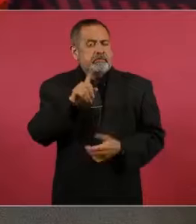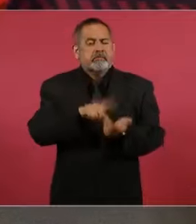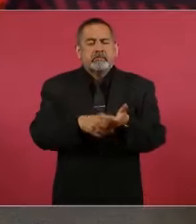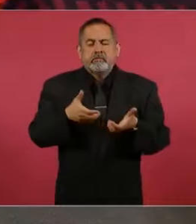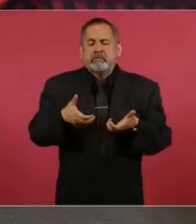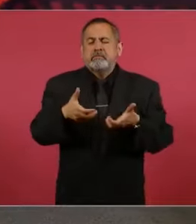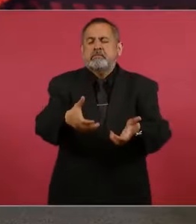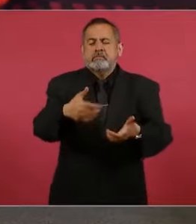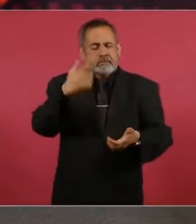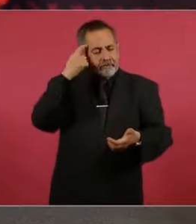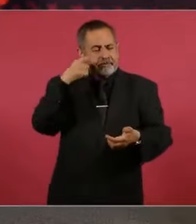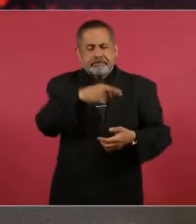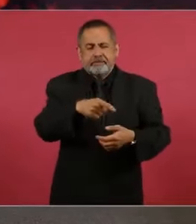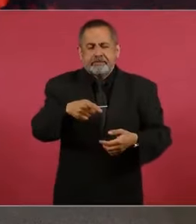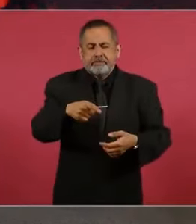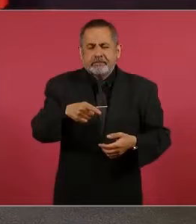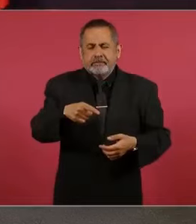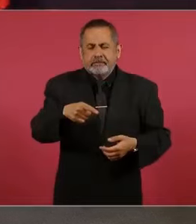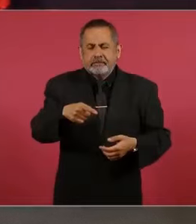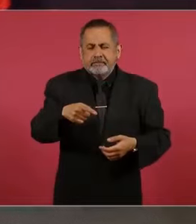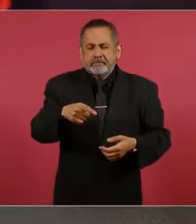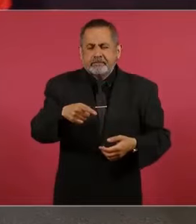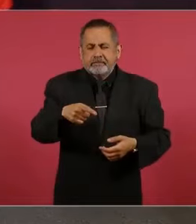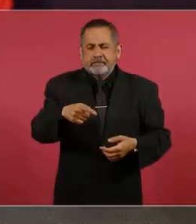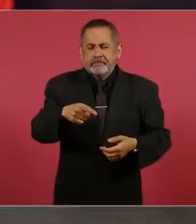calle Amado Nervo.